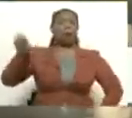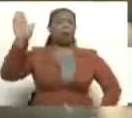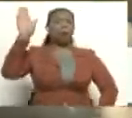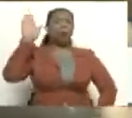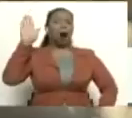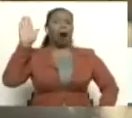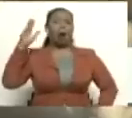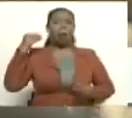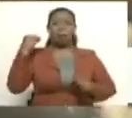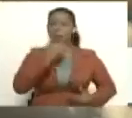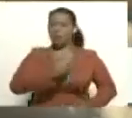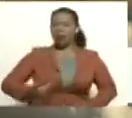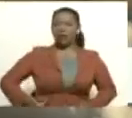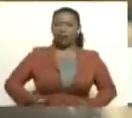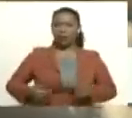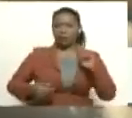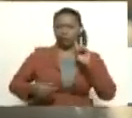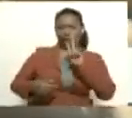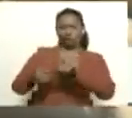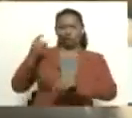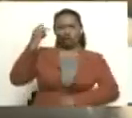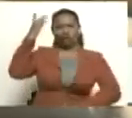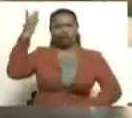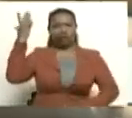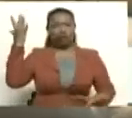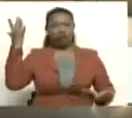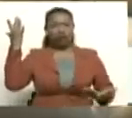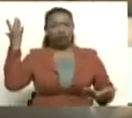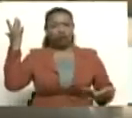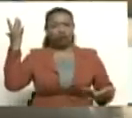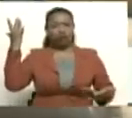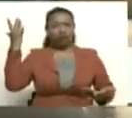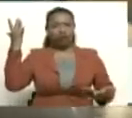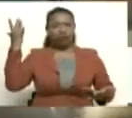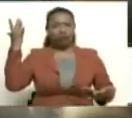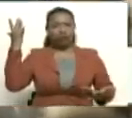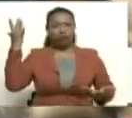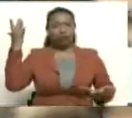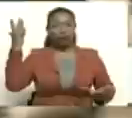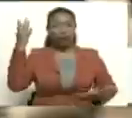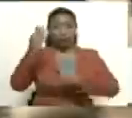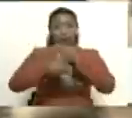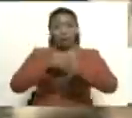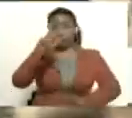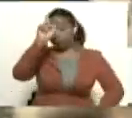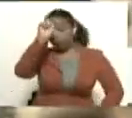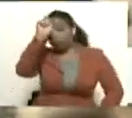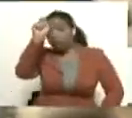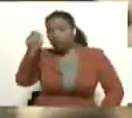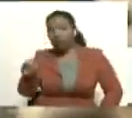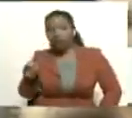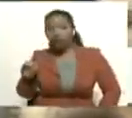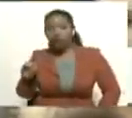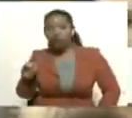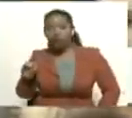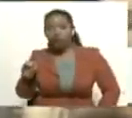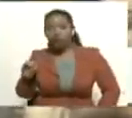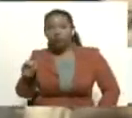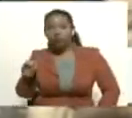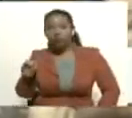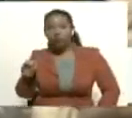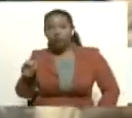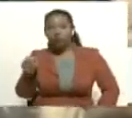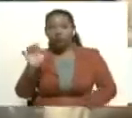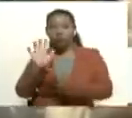le impusieron una sola condición, y era que reconociera que al derrocar al gobierno